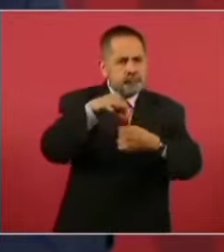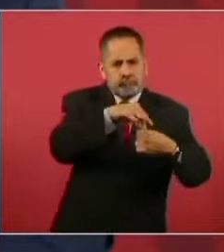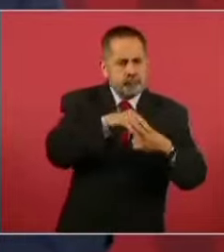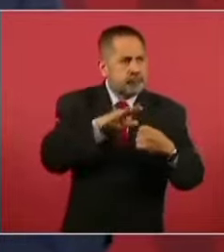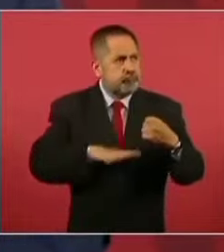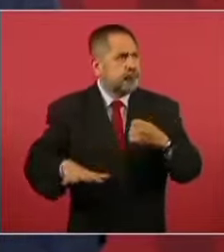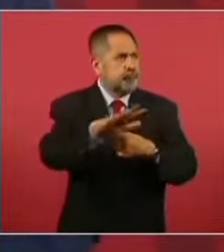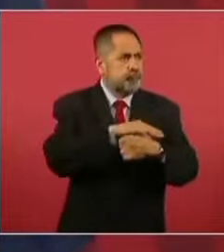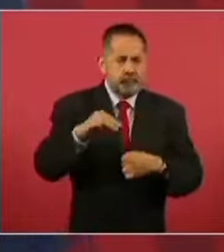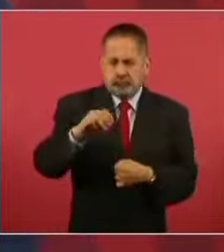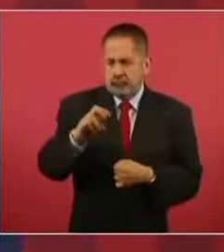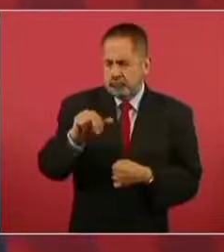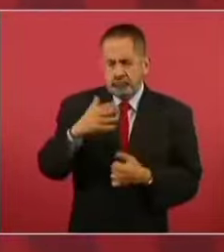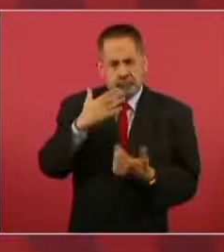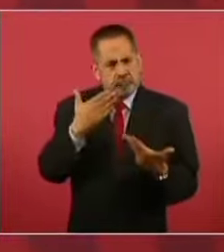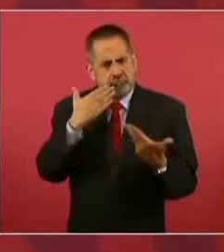porque participaron